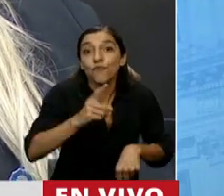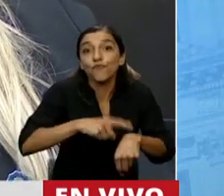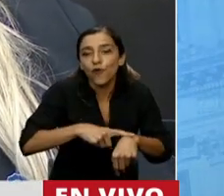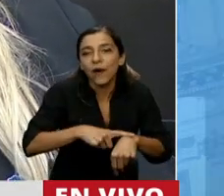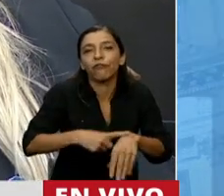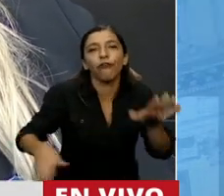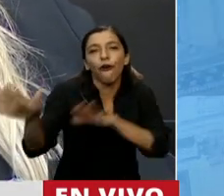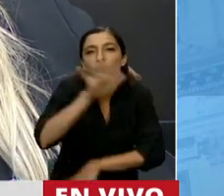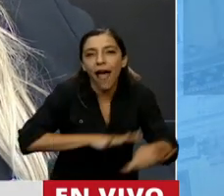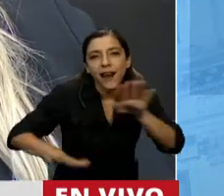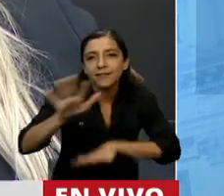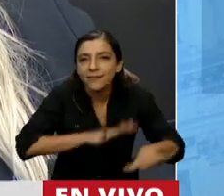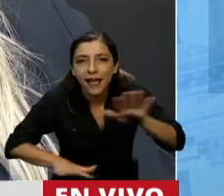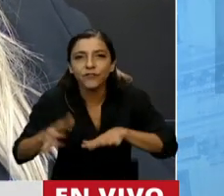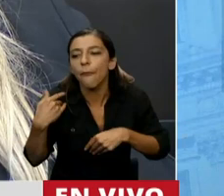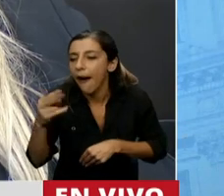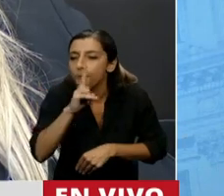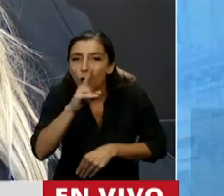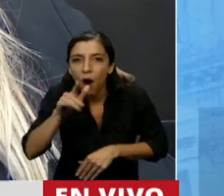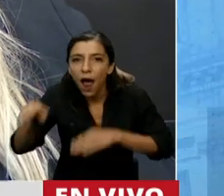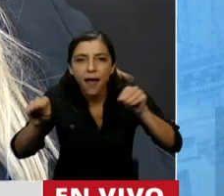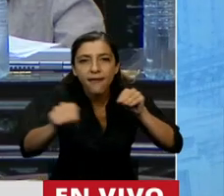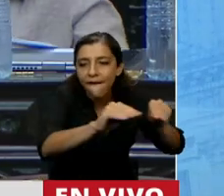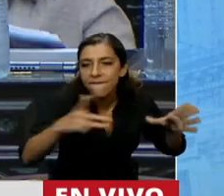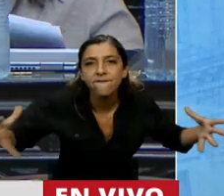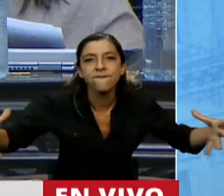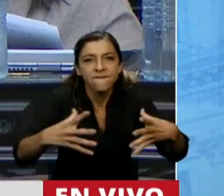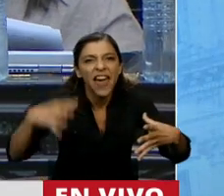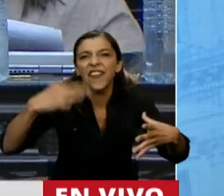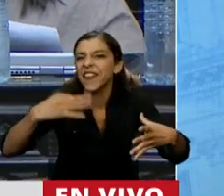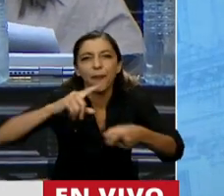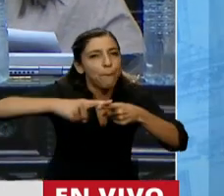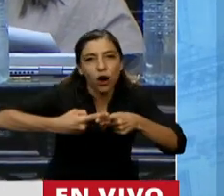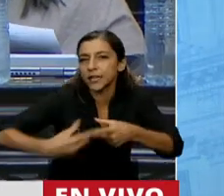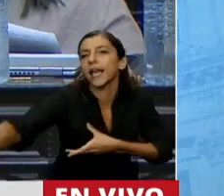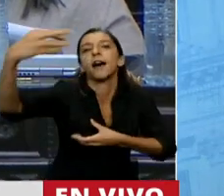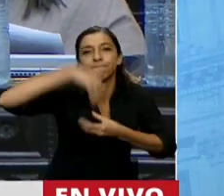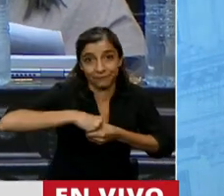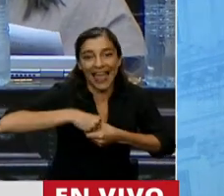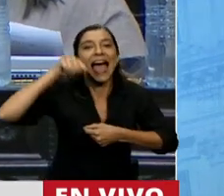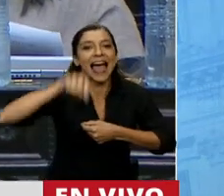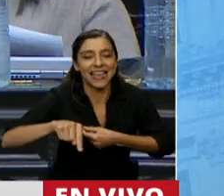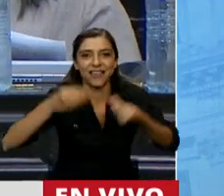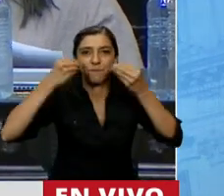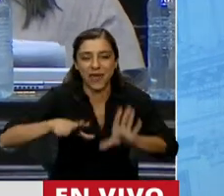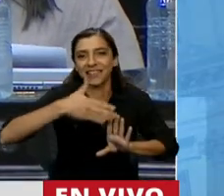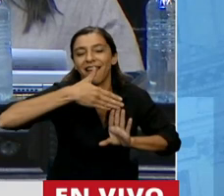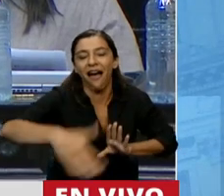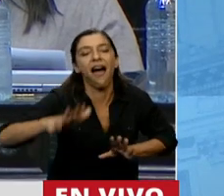y convencer a las mujeres que tenían que participar en la política. Y así fuimos